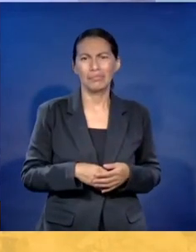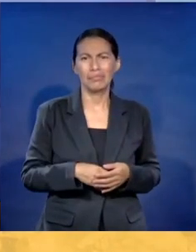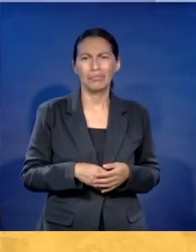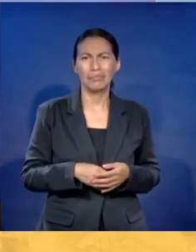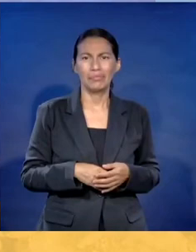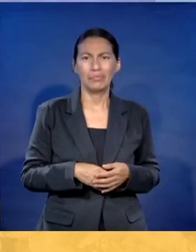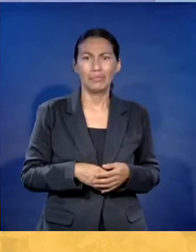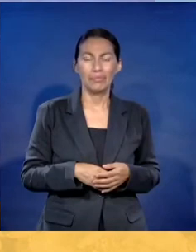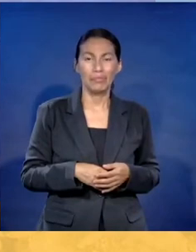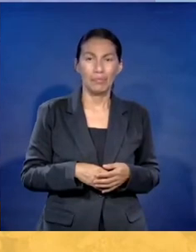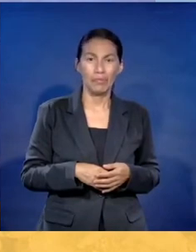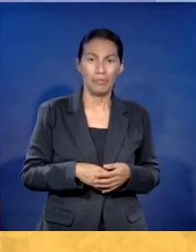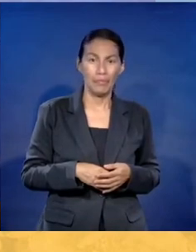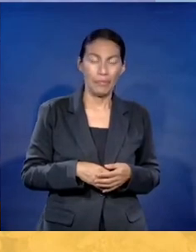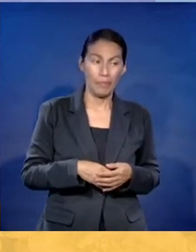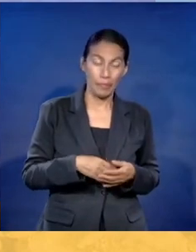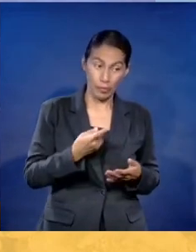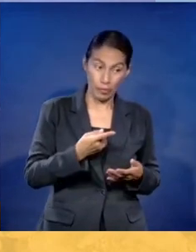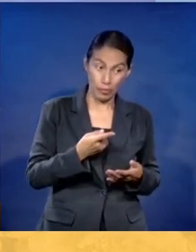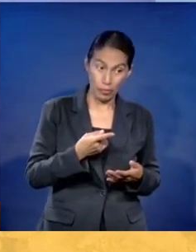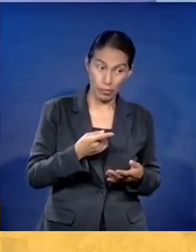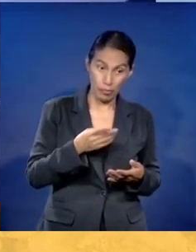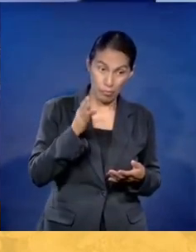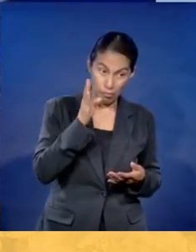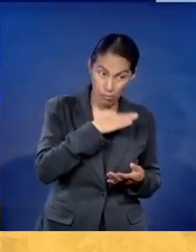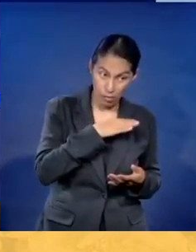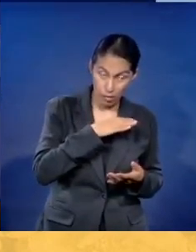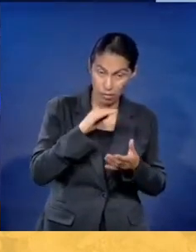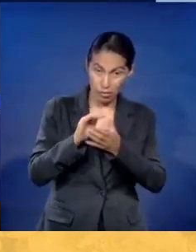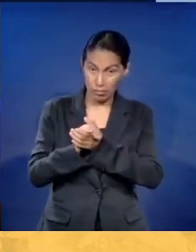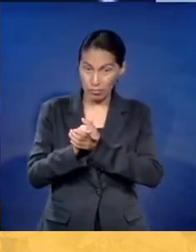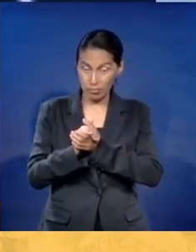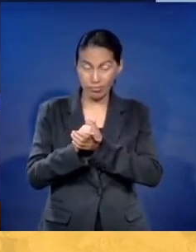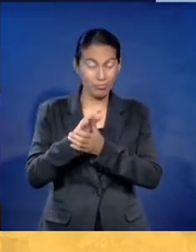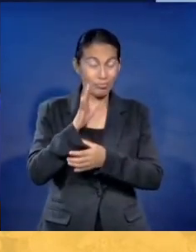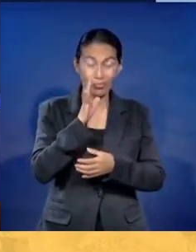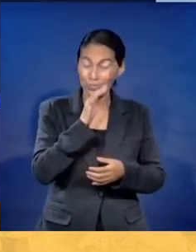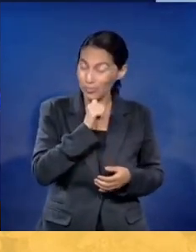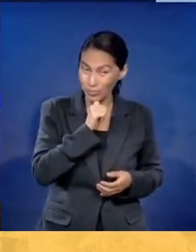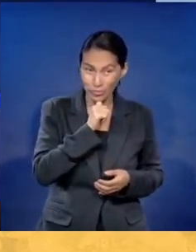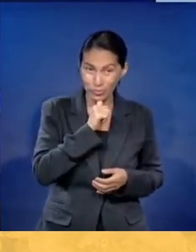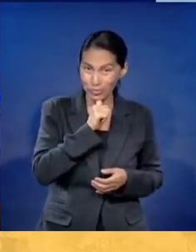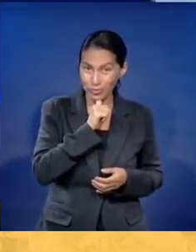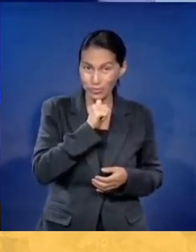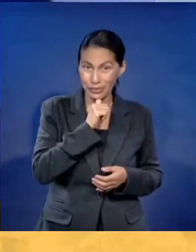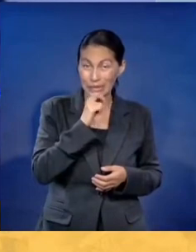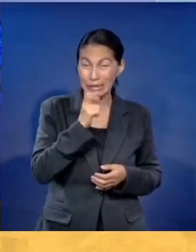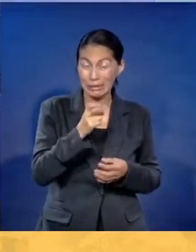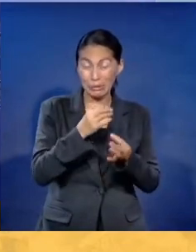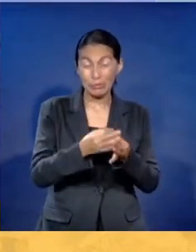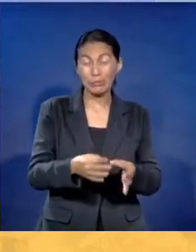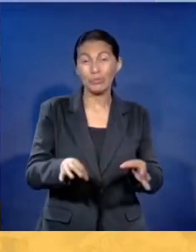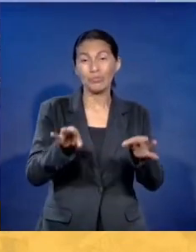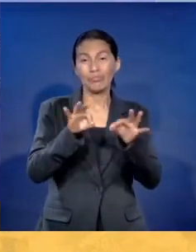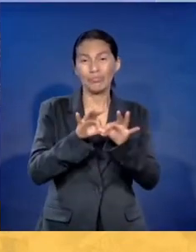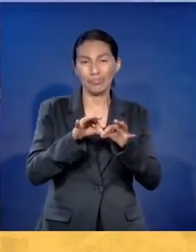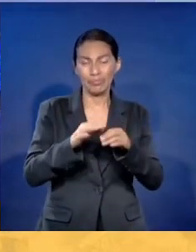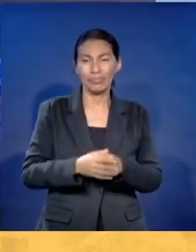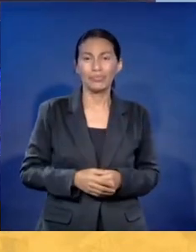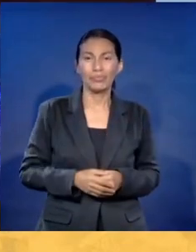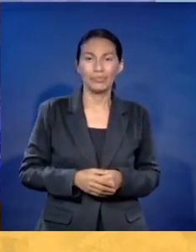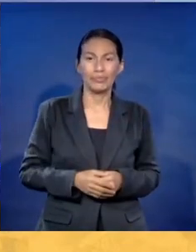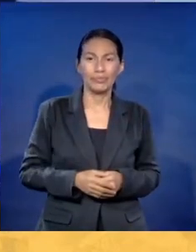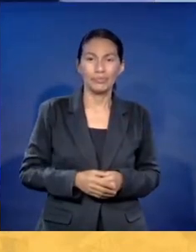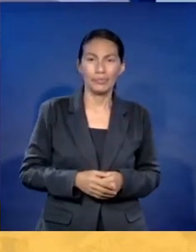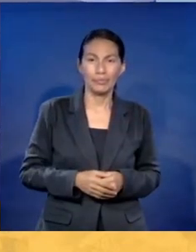puede darse el lujo de ser malo en esto no puede porque son cosas vitales Y si ustedes